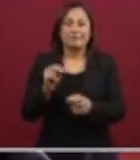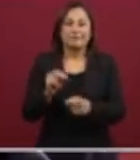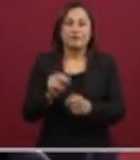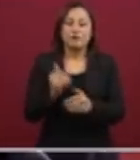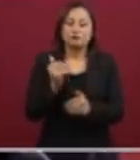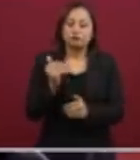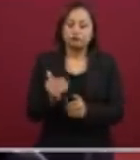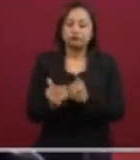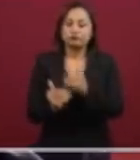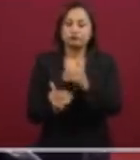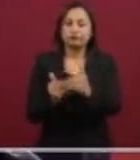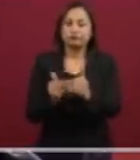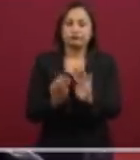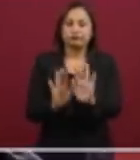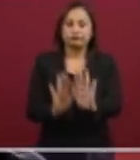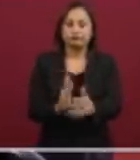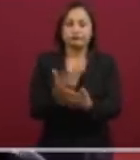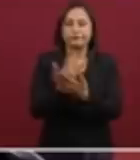de preparación,